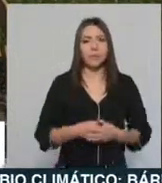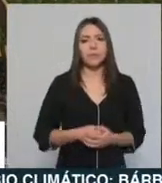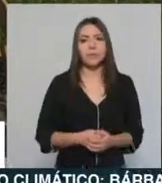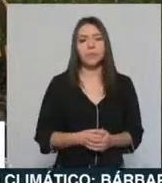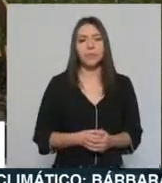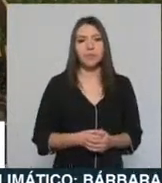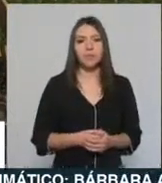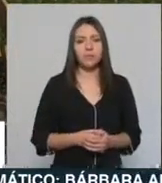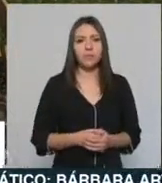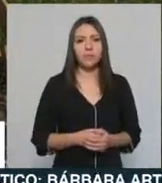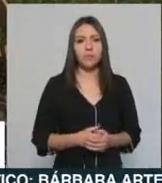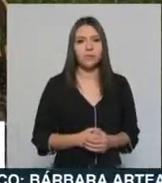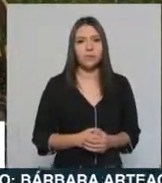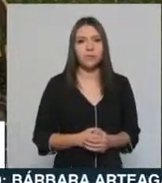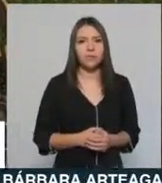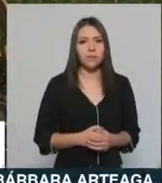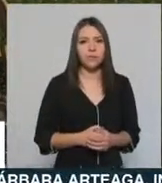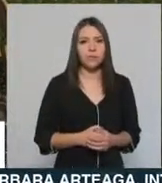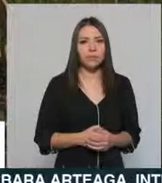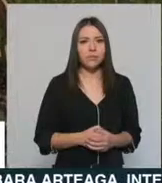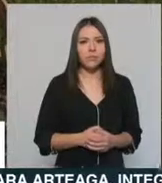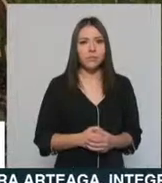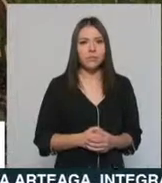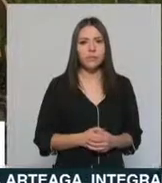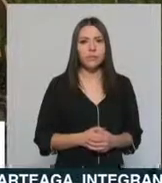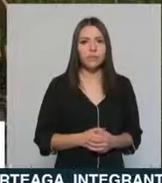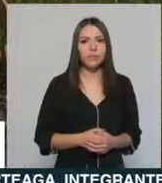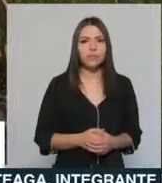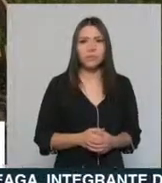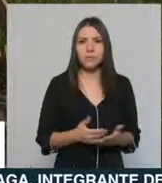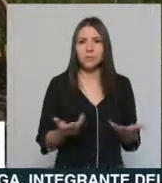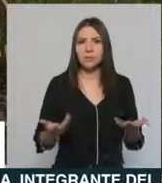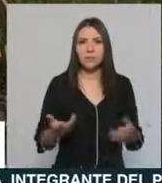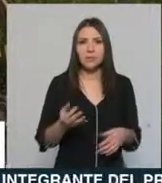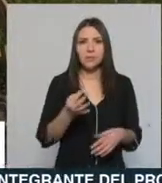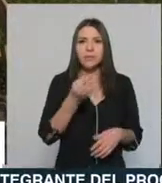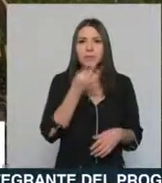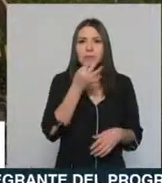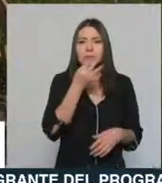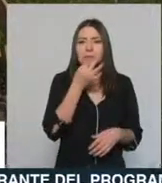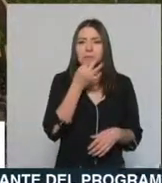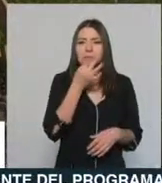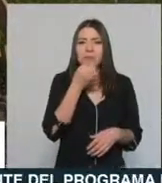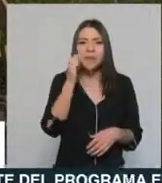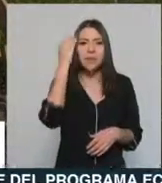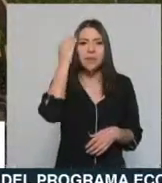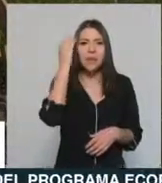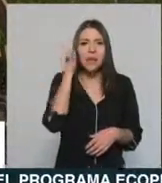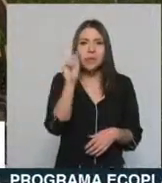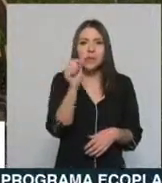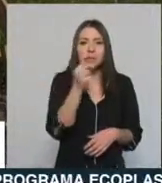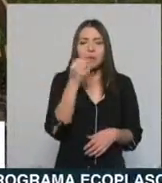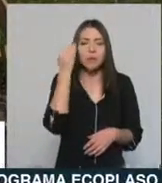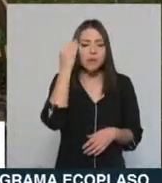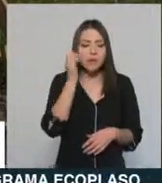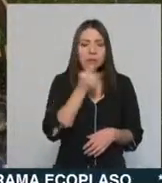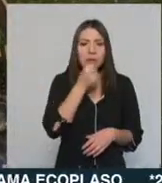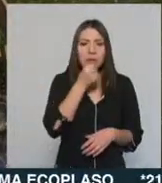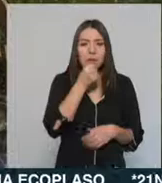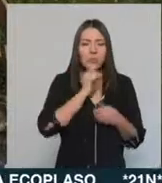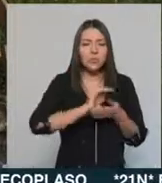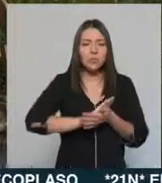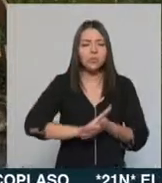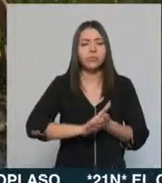Y dices, bueno, en segundos te cambia la vida. En segundos.